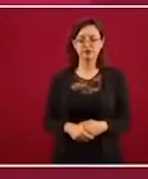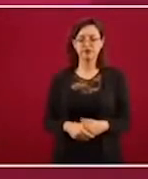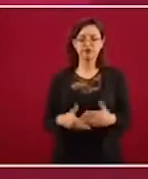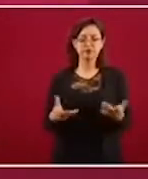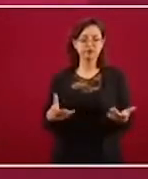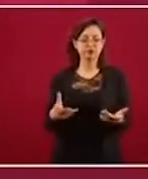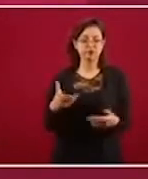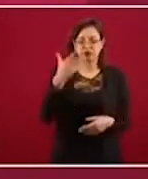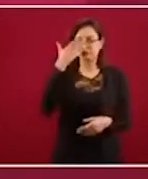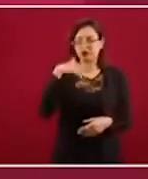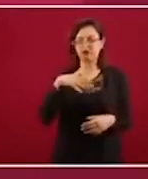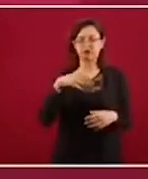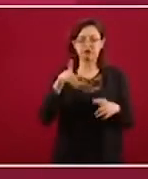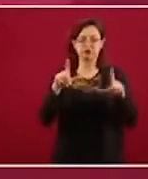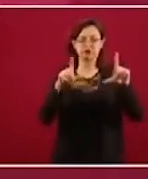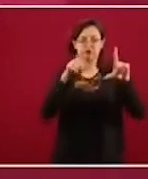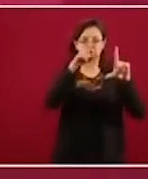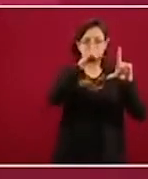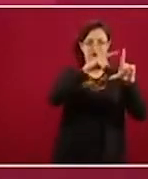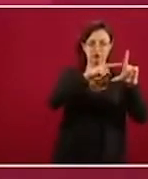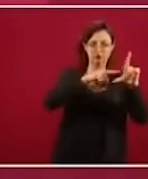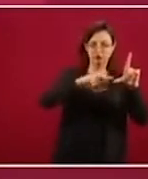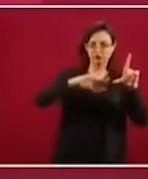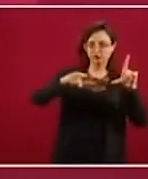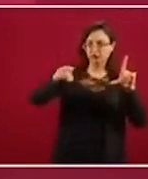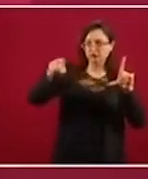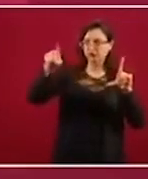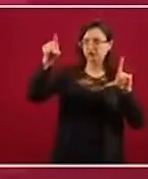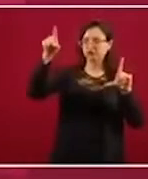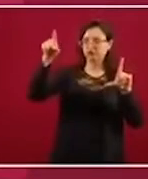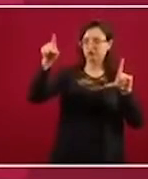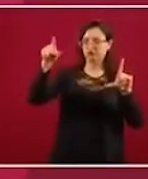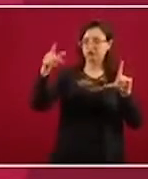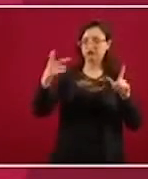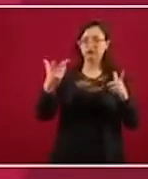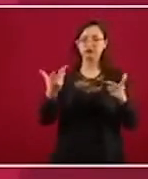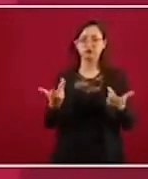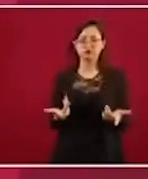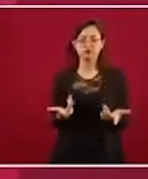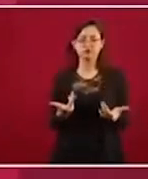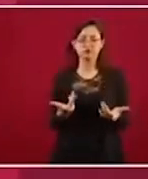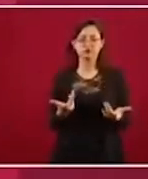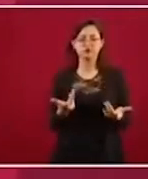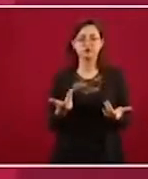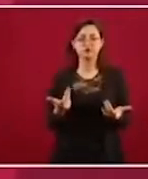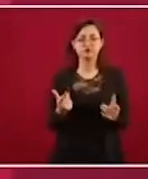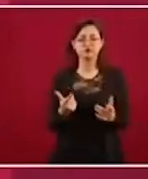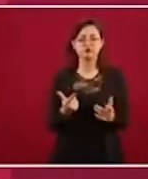curva que se ha venido